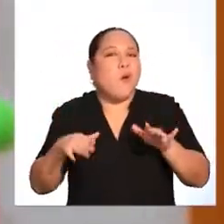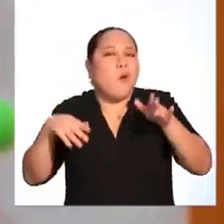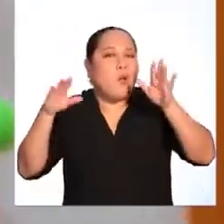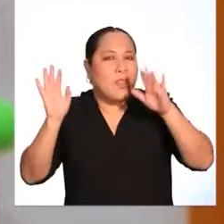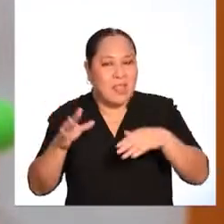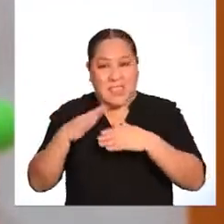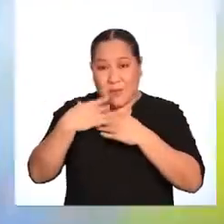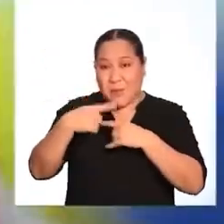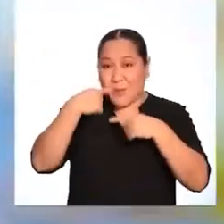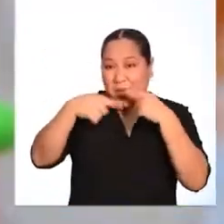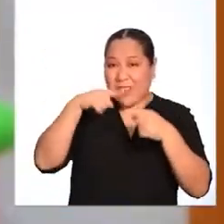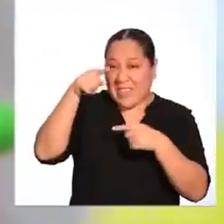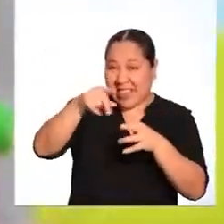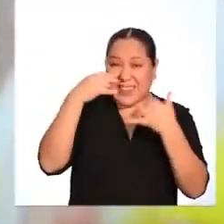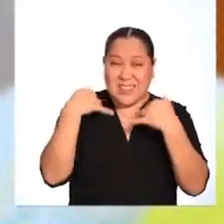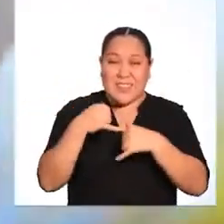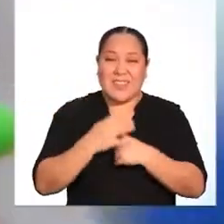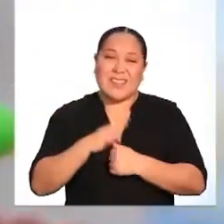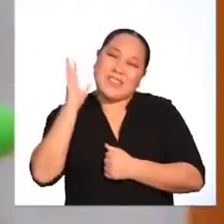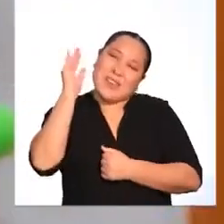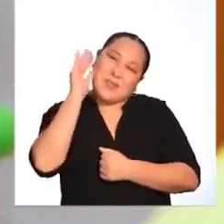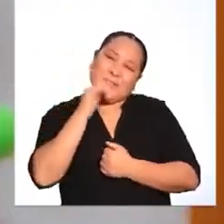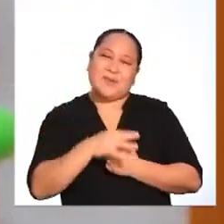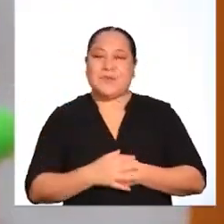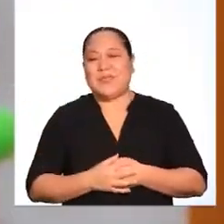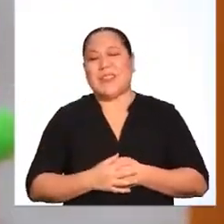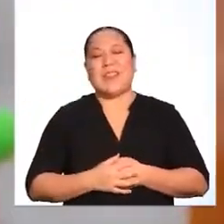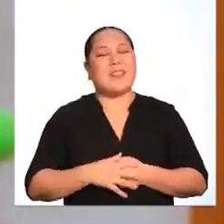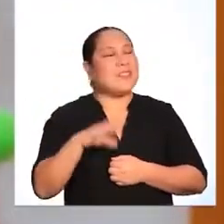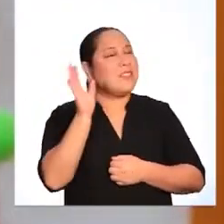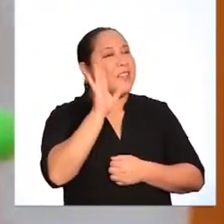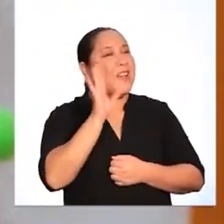volando después me cuentan sobre ese juego